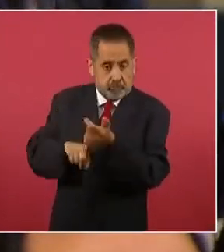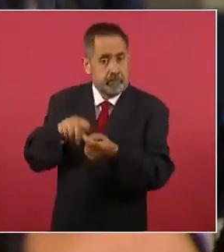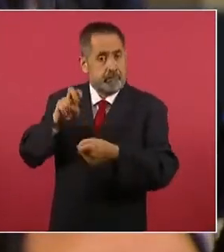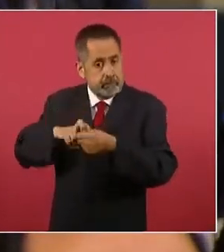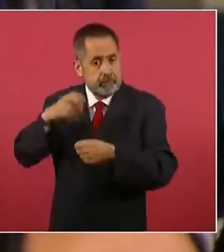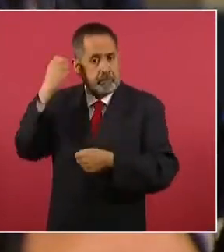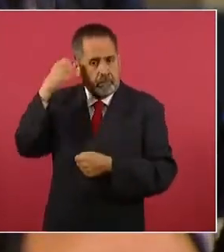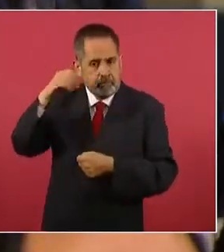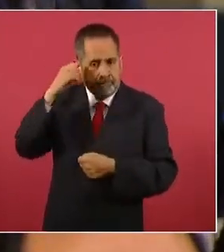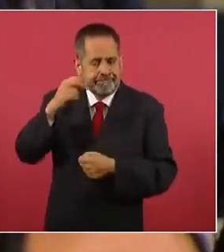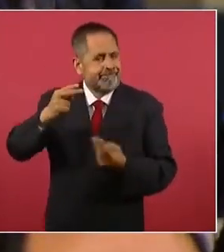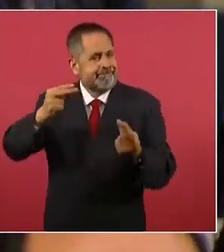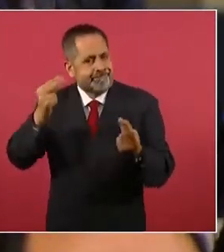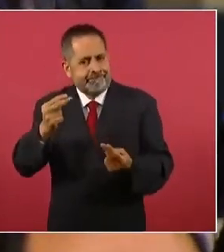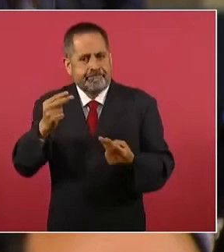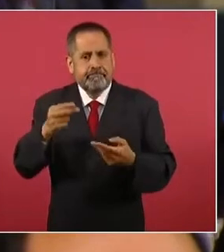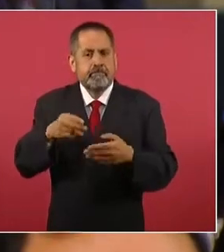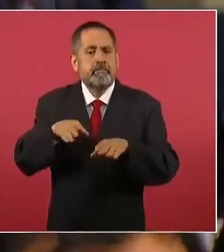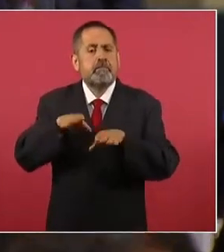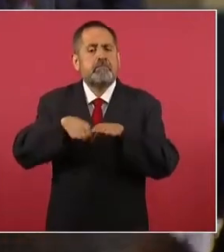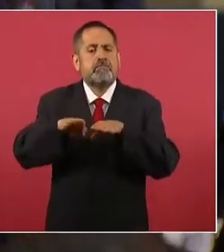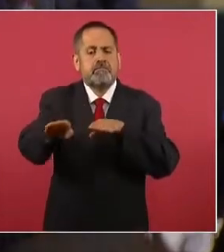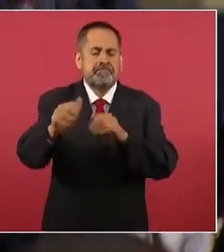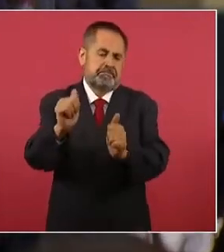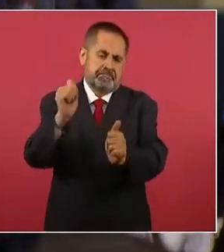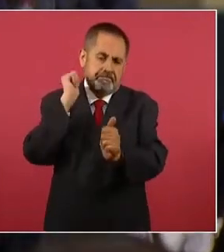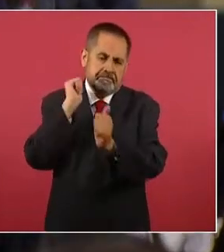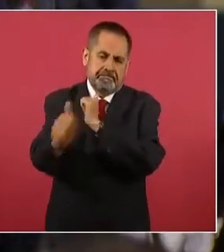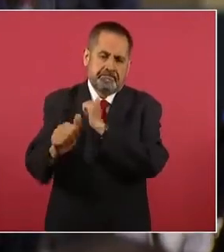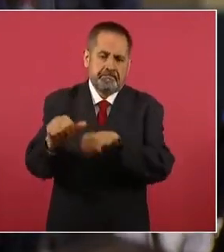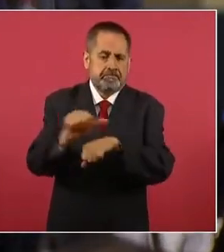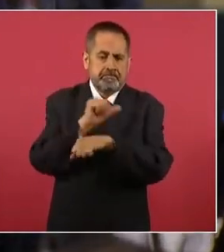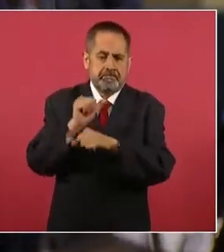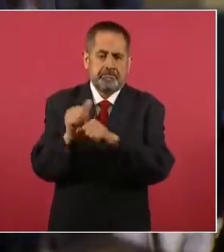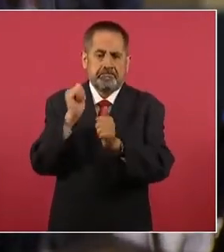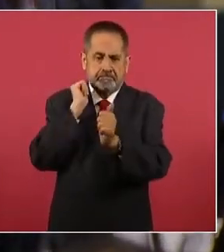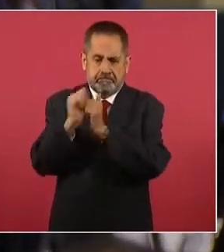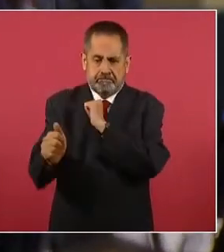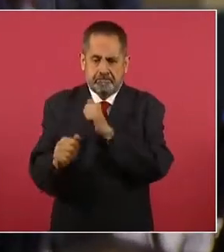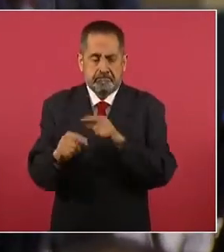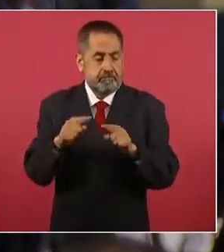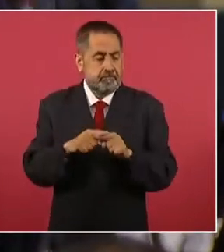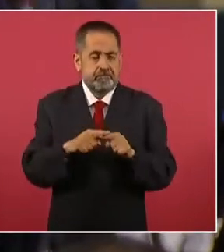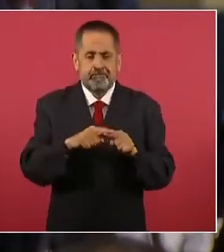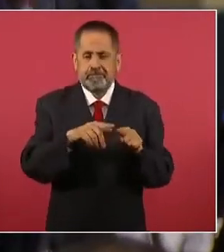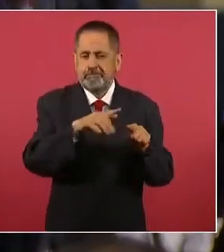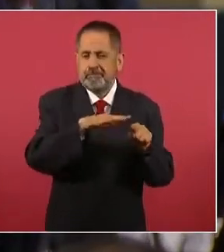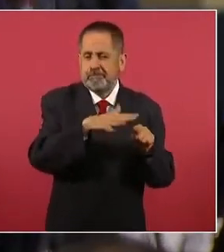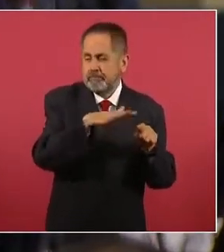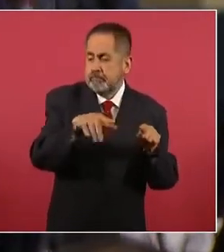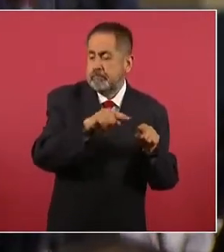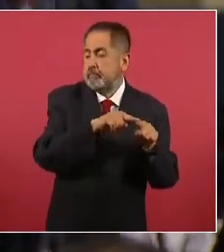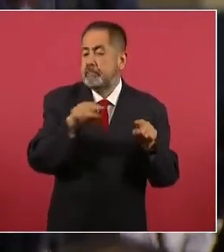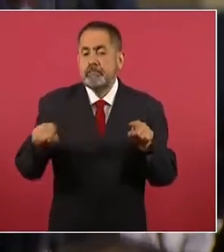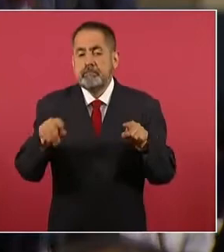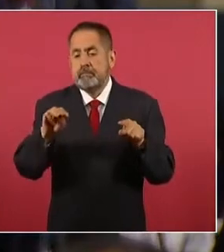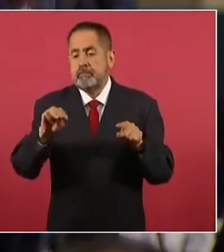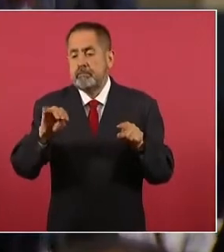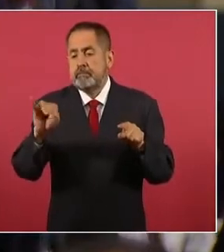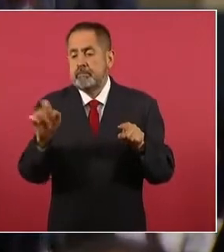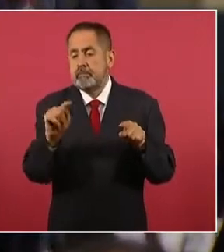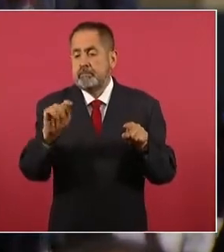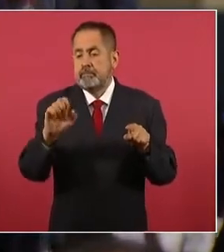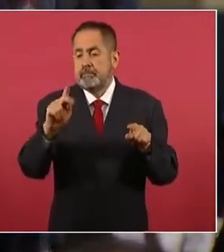Oaxaca, urgiría una autopista, señor presidente, que pudiera unir la costa con la Mixteca. Le estoy hablando de la supercarretera